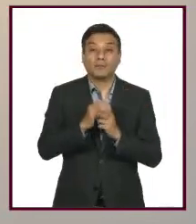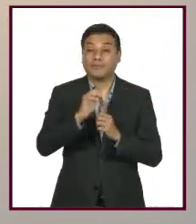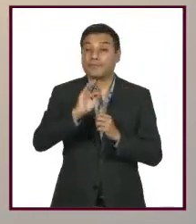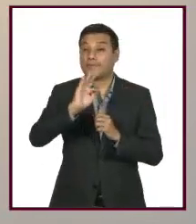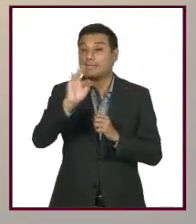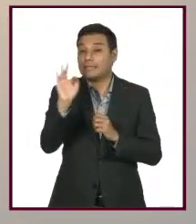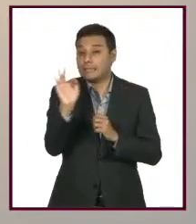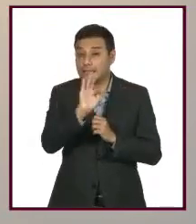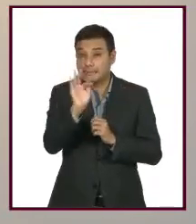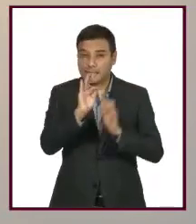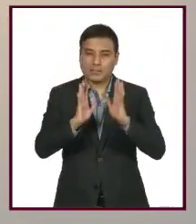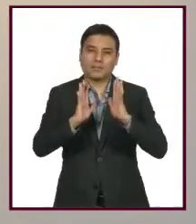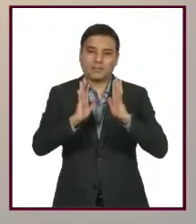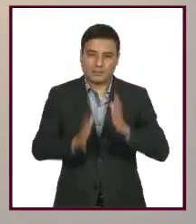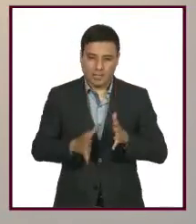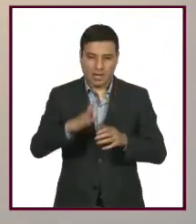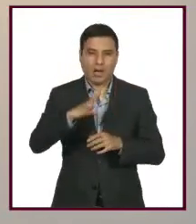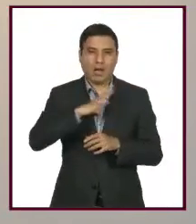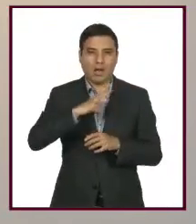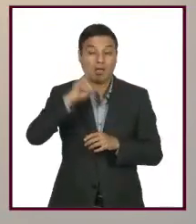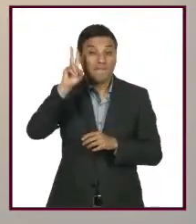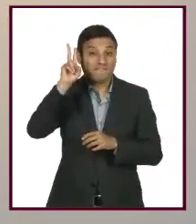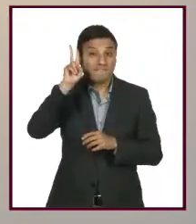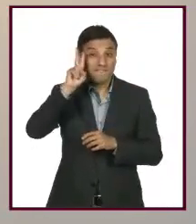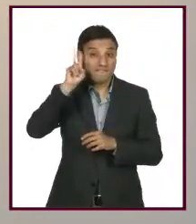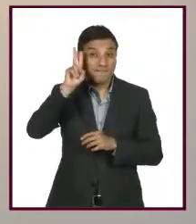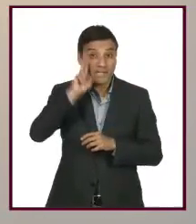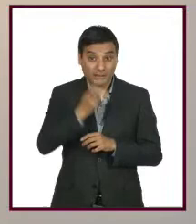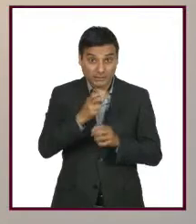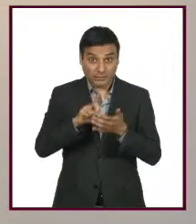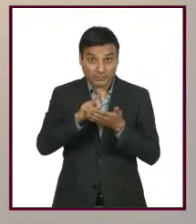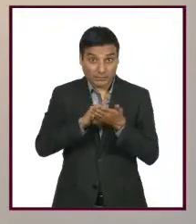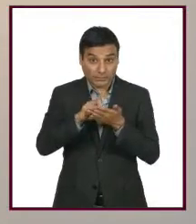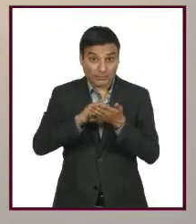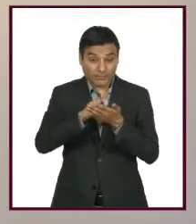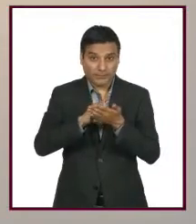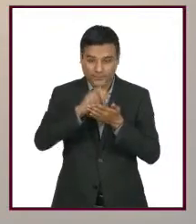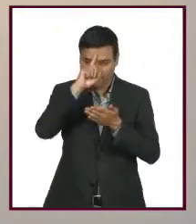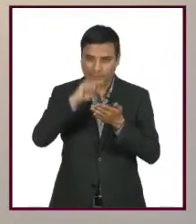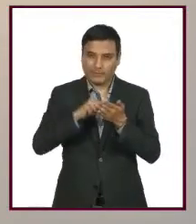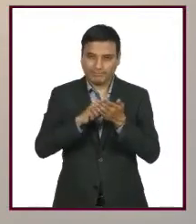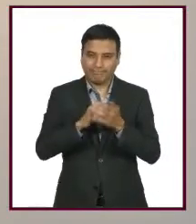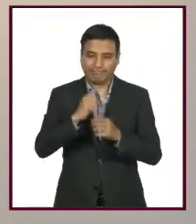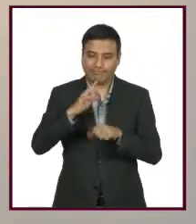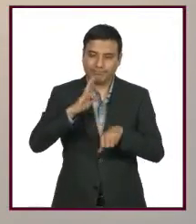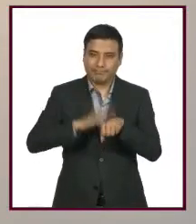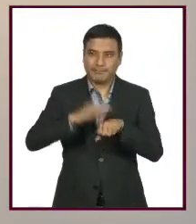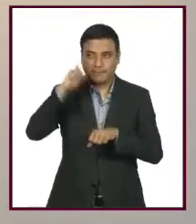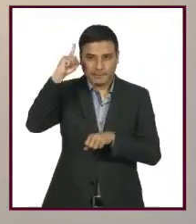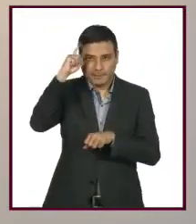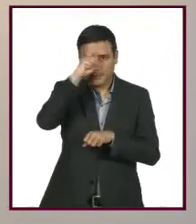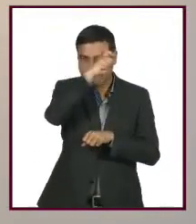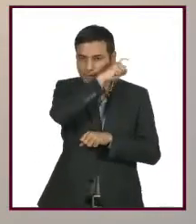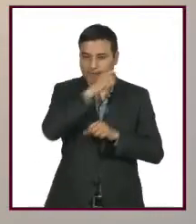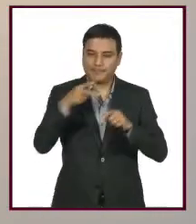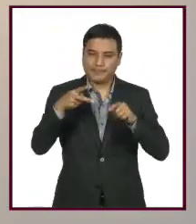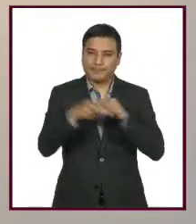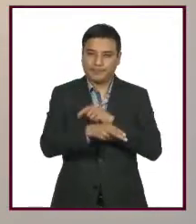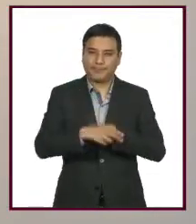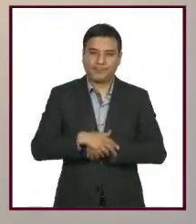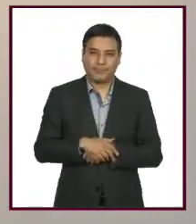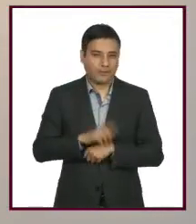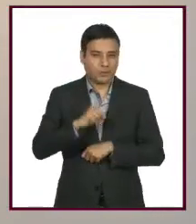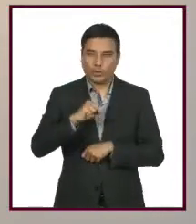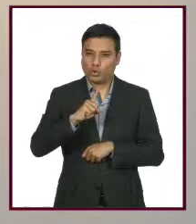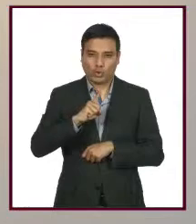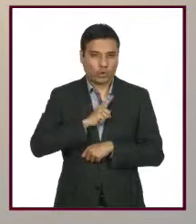por consumo, por ejemplo, una dependencia a esta sustancia, pues tiende a ser un poco más difícil que por sí